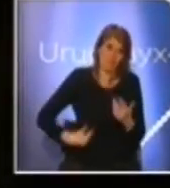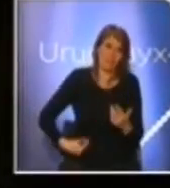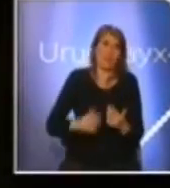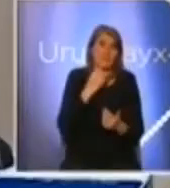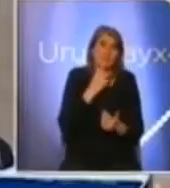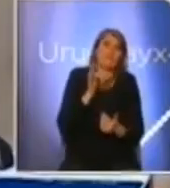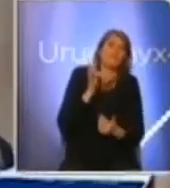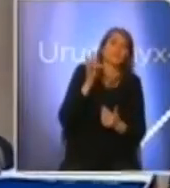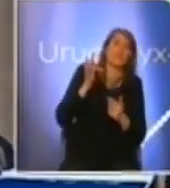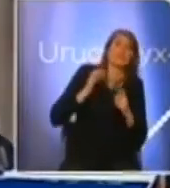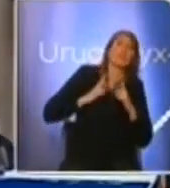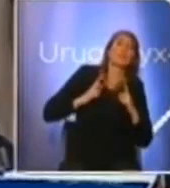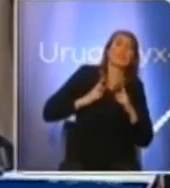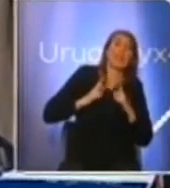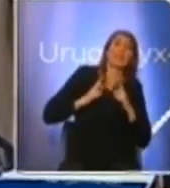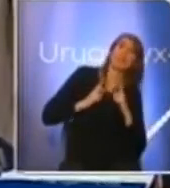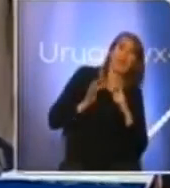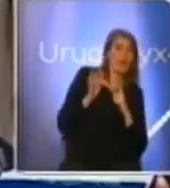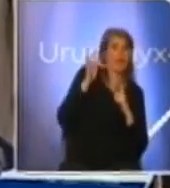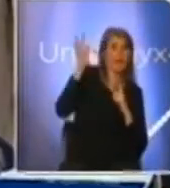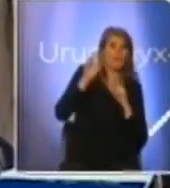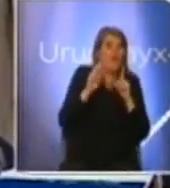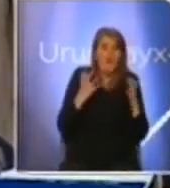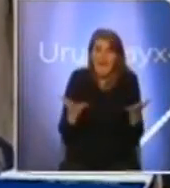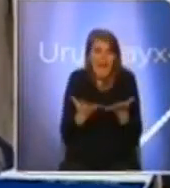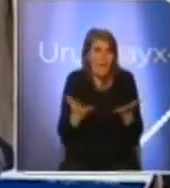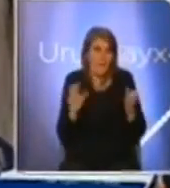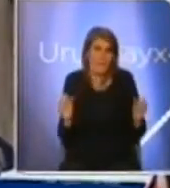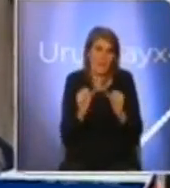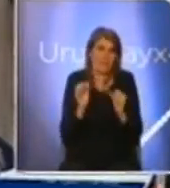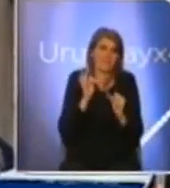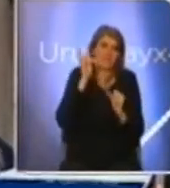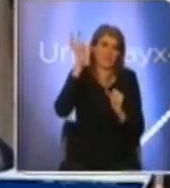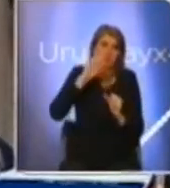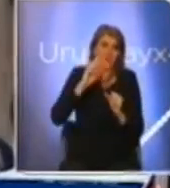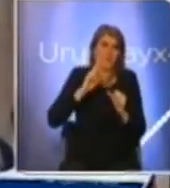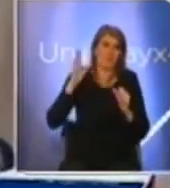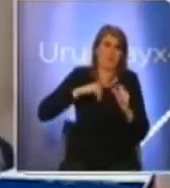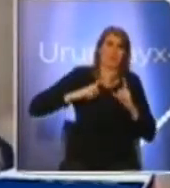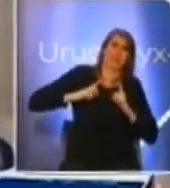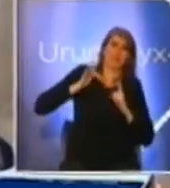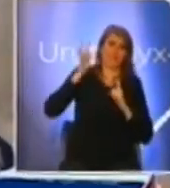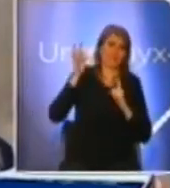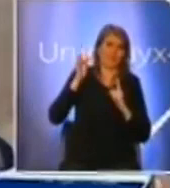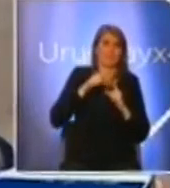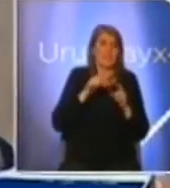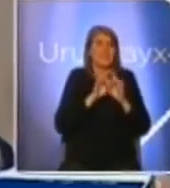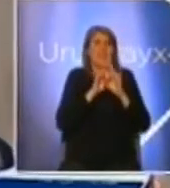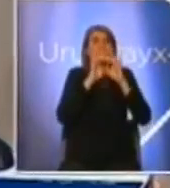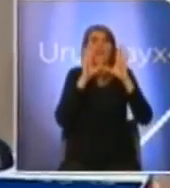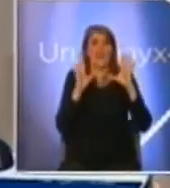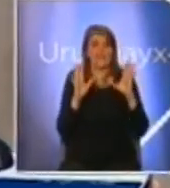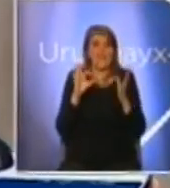se espera, se construye desde el presente, con democracia como sistema político y estado de